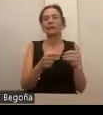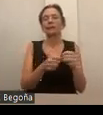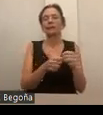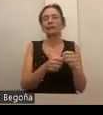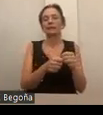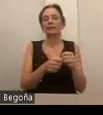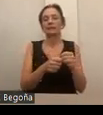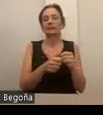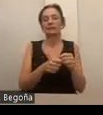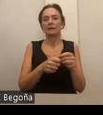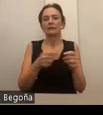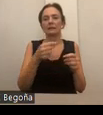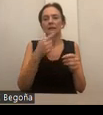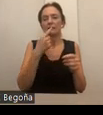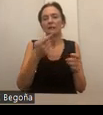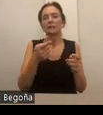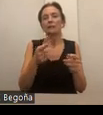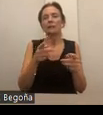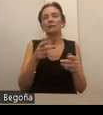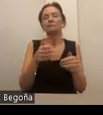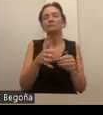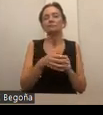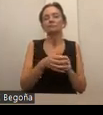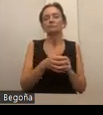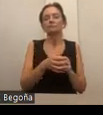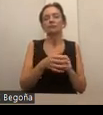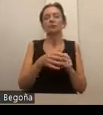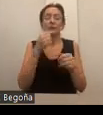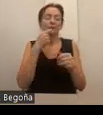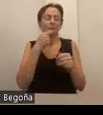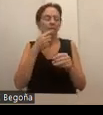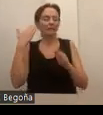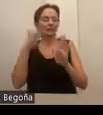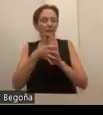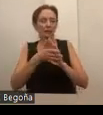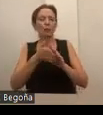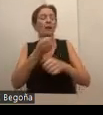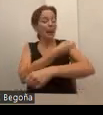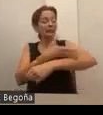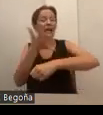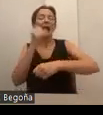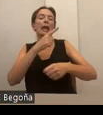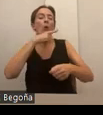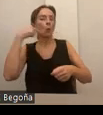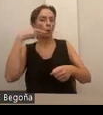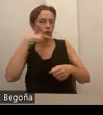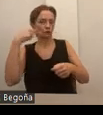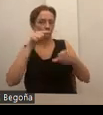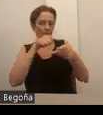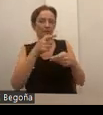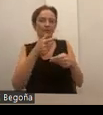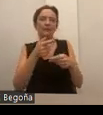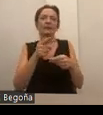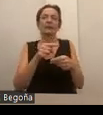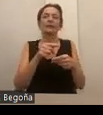esta, o sea, porque al fin y al cabo lo que vamos a tener fundamentalmente es que tenemos glucosa en la sangre, aumento probablemente de